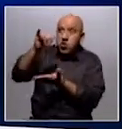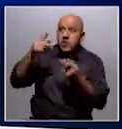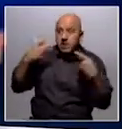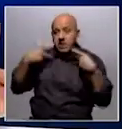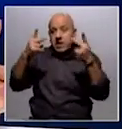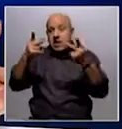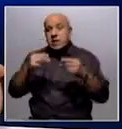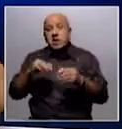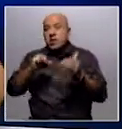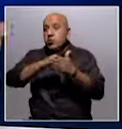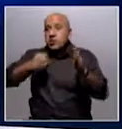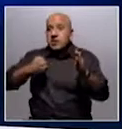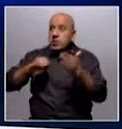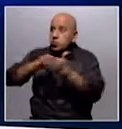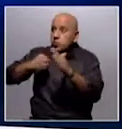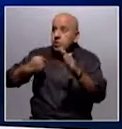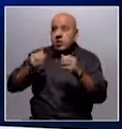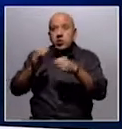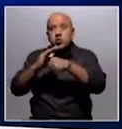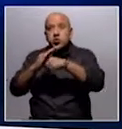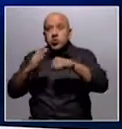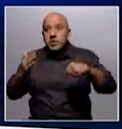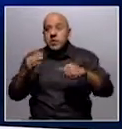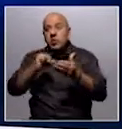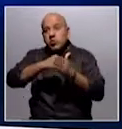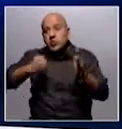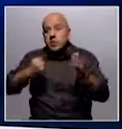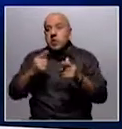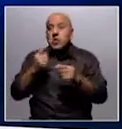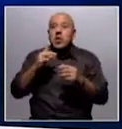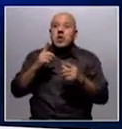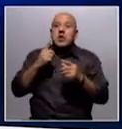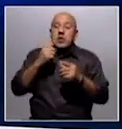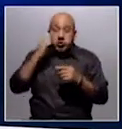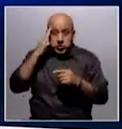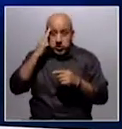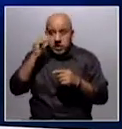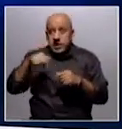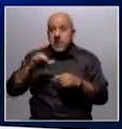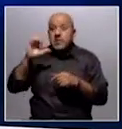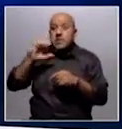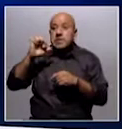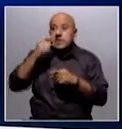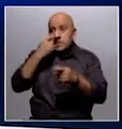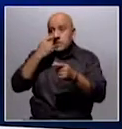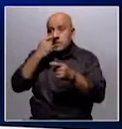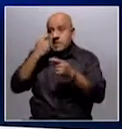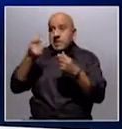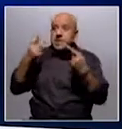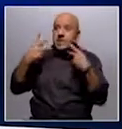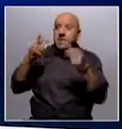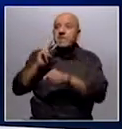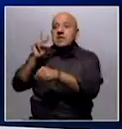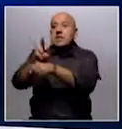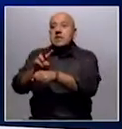sólo la que yo tenía que asistir hay muchas otras y también hay muchos empresarios por ejemplo sé que están por estas horas recortando sus visitas a otros